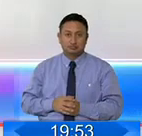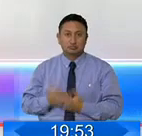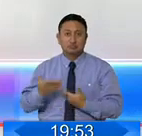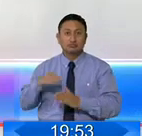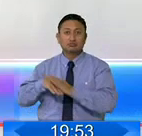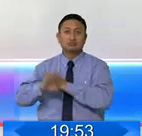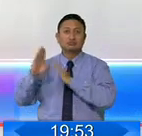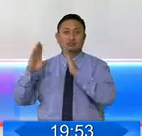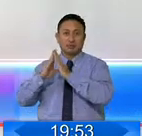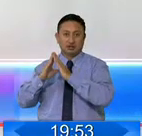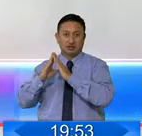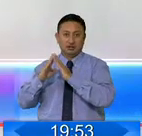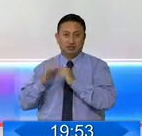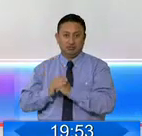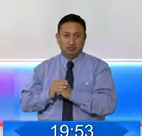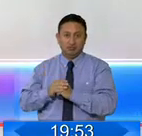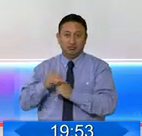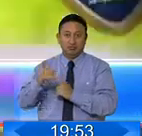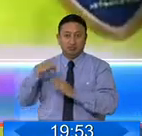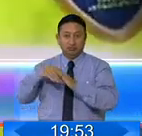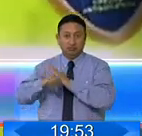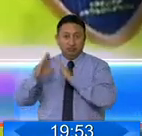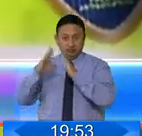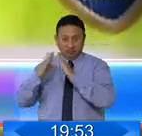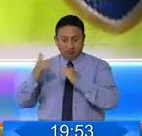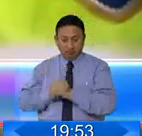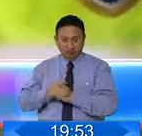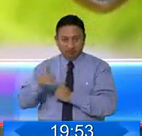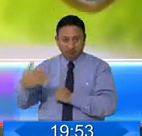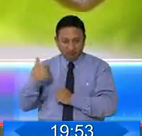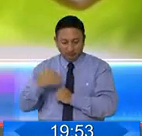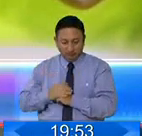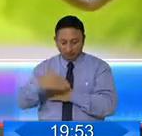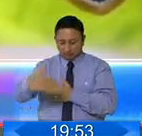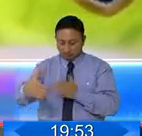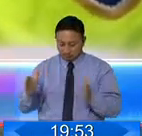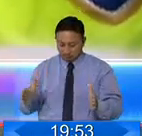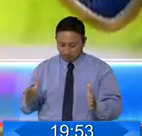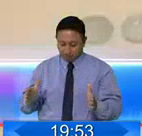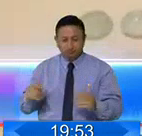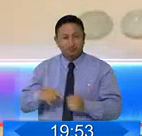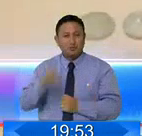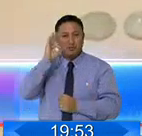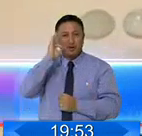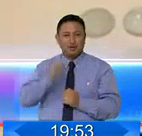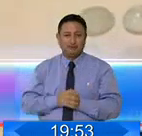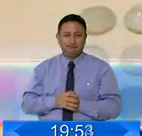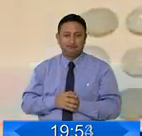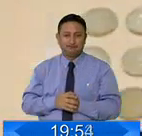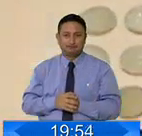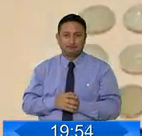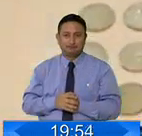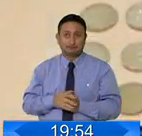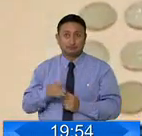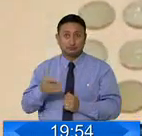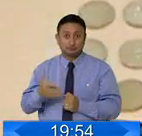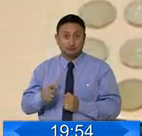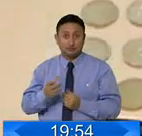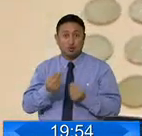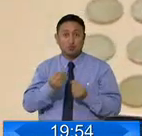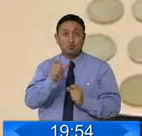ingresó al domicilio en el cual se encontró dentro del domicilio el bloque de esta sustancia psicotrópica. Denuncias